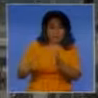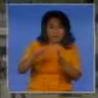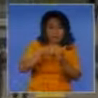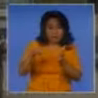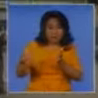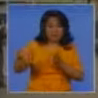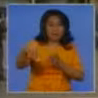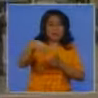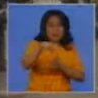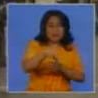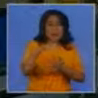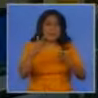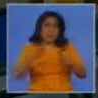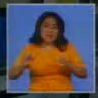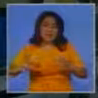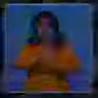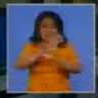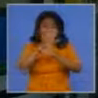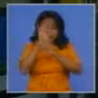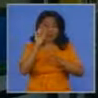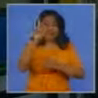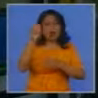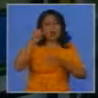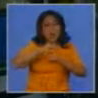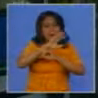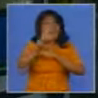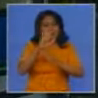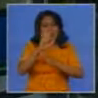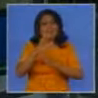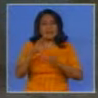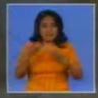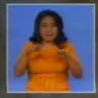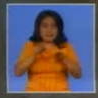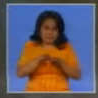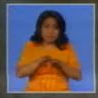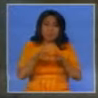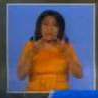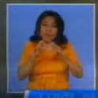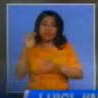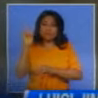dure hasta la 1 de la mañana y a esa hora los buses también estarán afuera del parque.